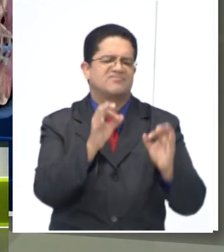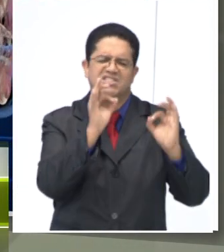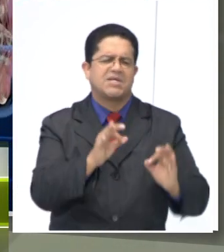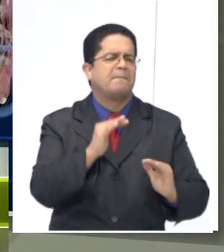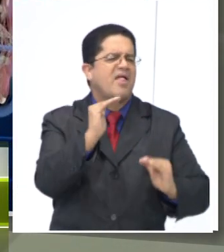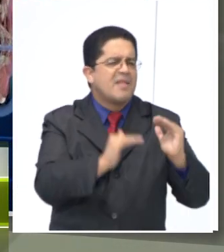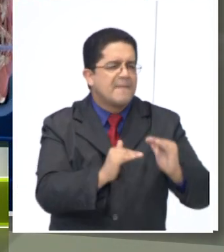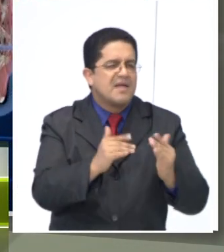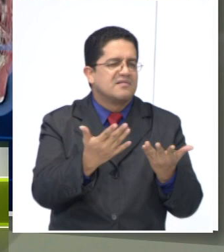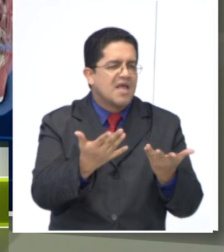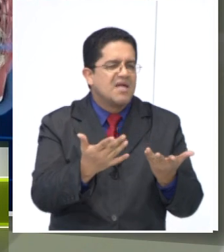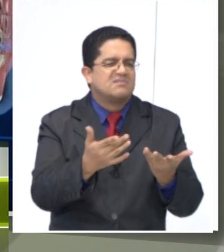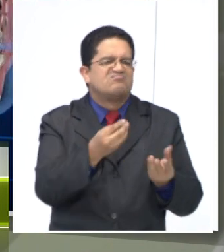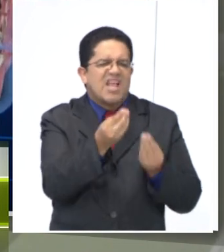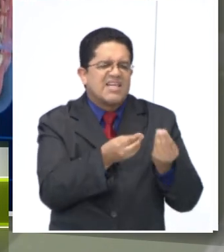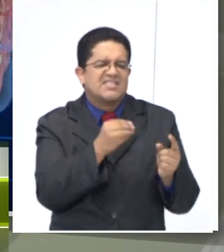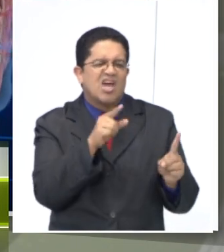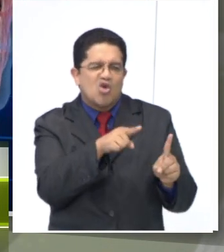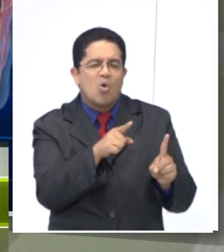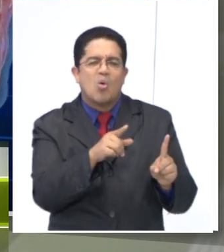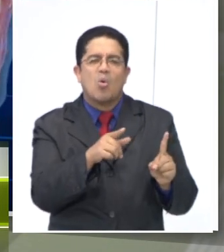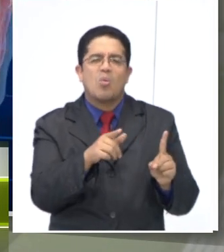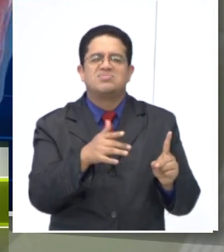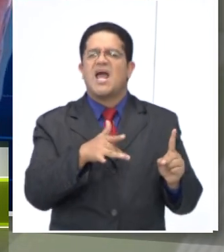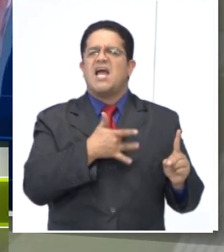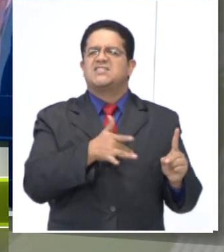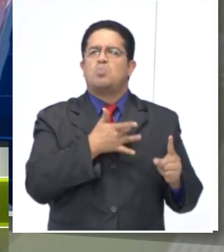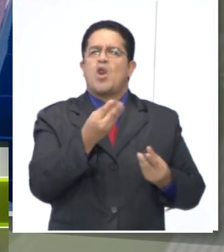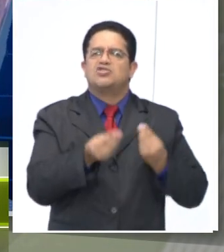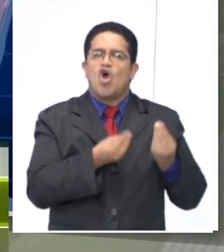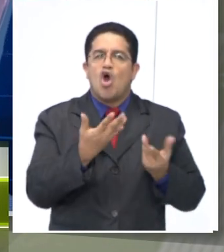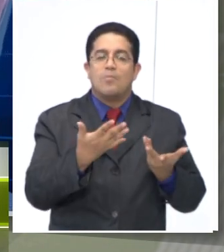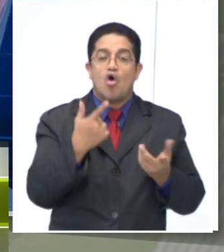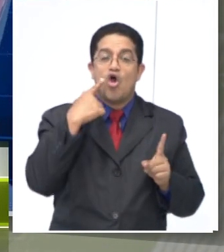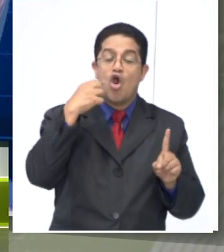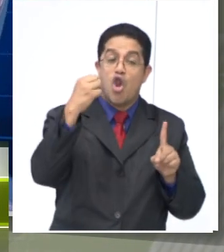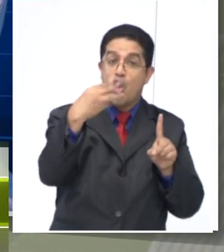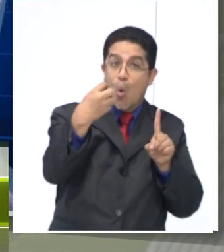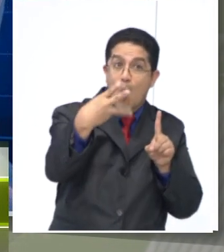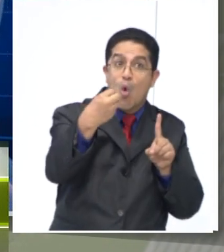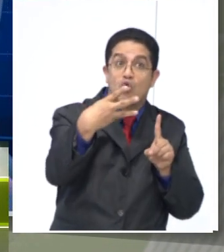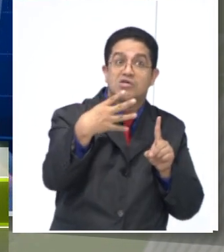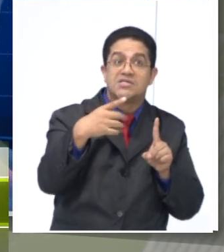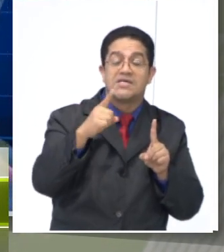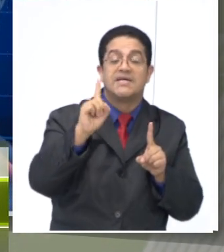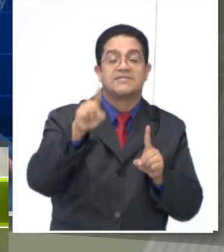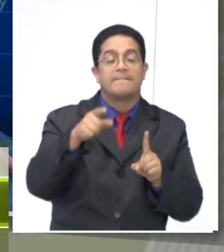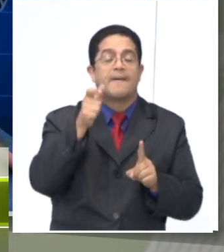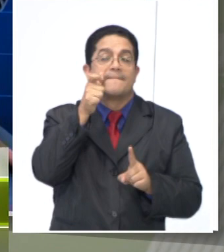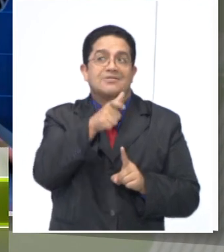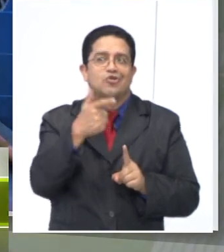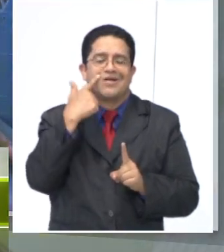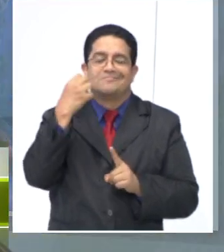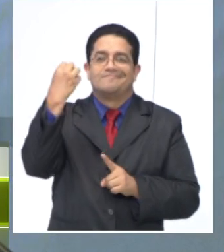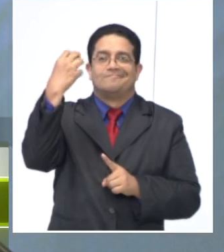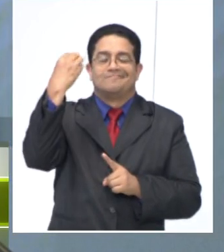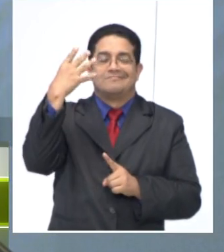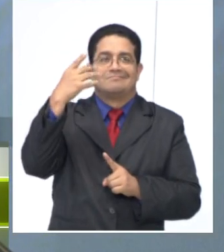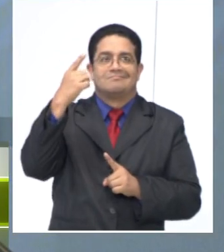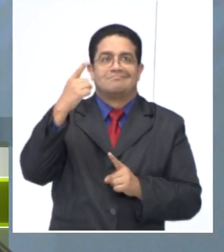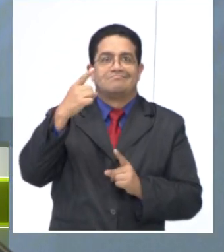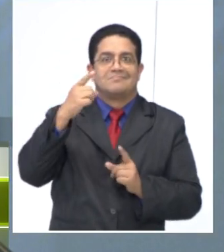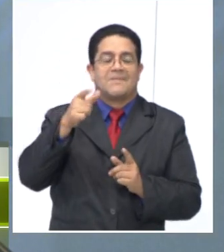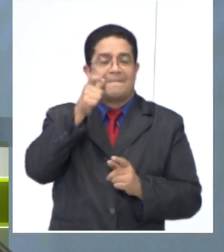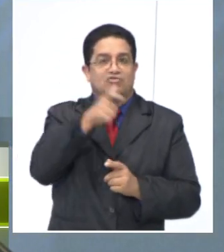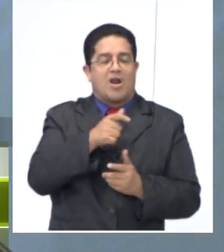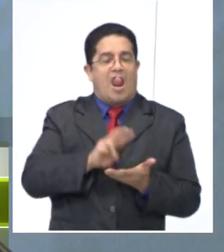tipo de epilepsia tiene el paciente, cuál fue la sobreestimulación, si es algo luminoso y el paciente tiene un tipo de crisis que son reflejas, por supuesto que pudiera